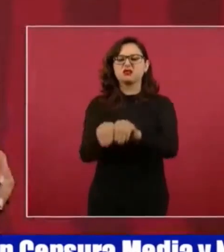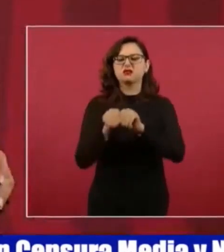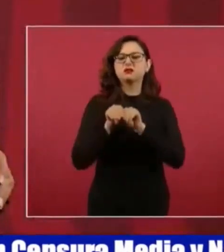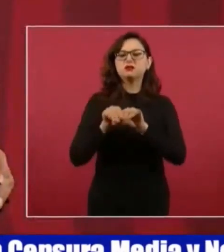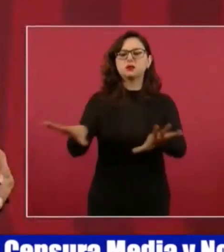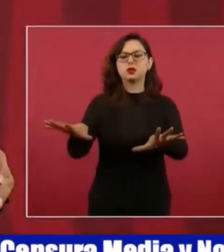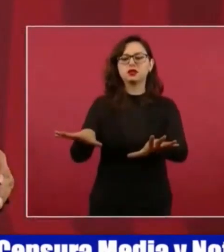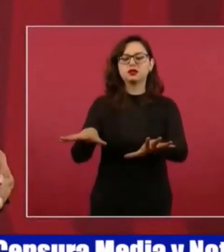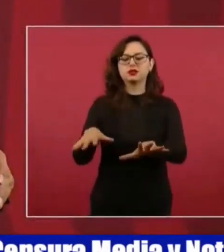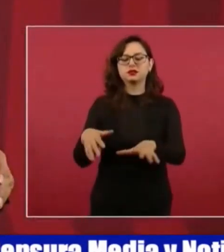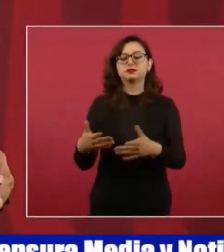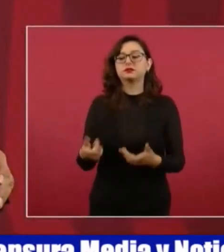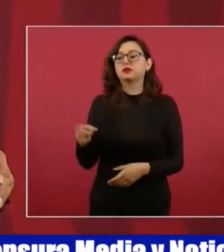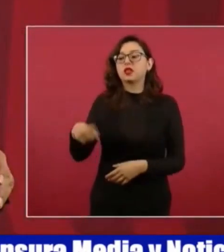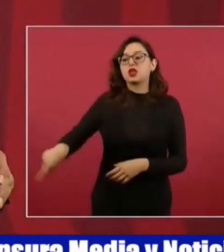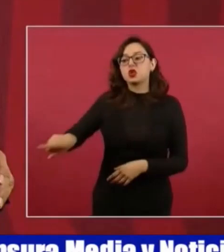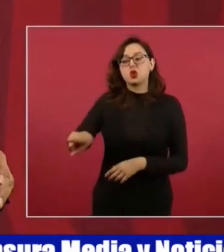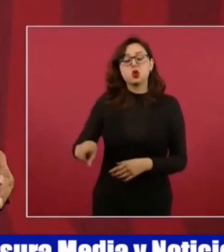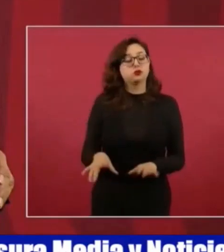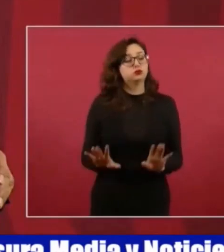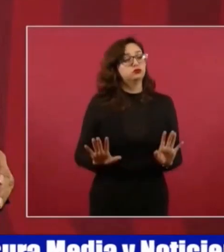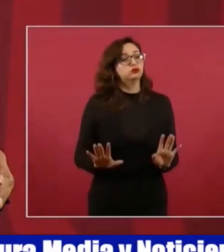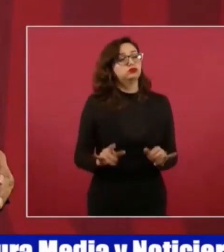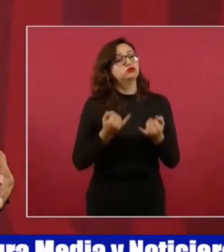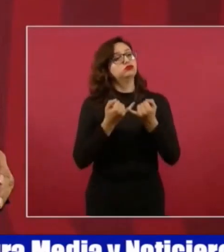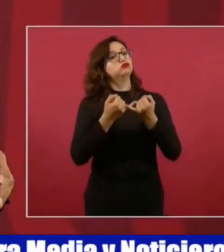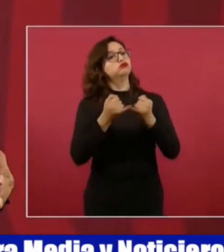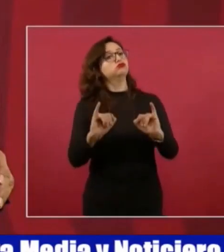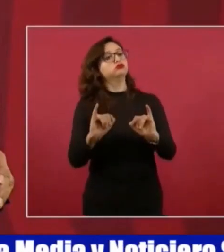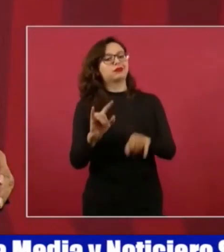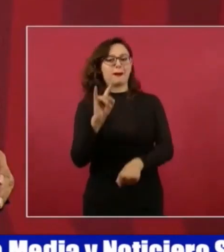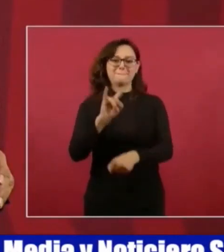fingían ser independientes.